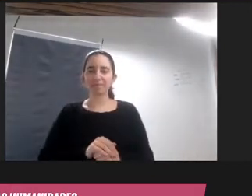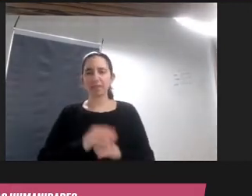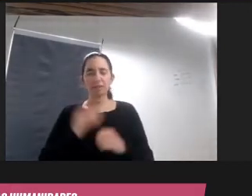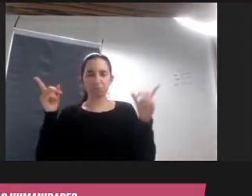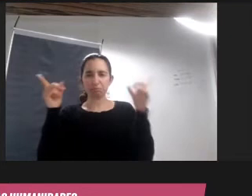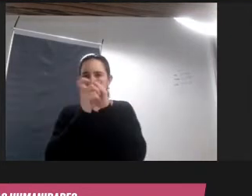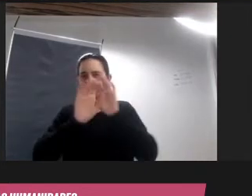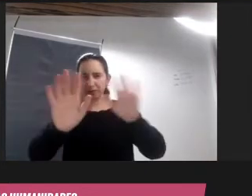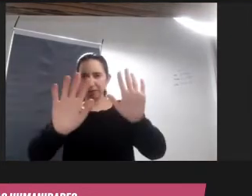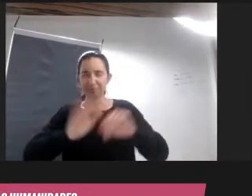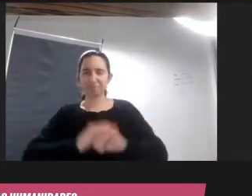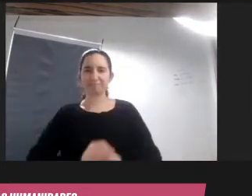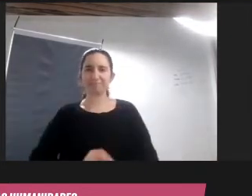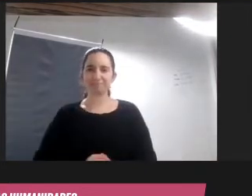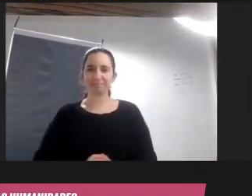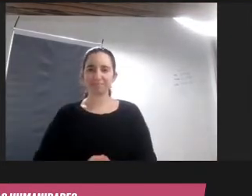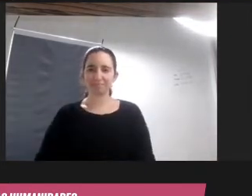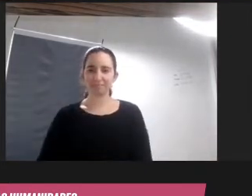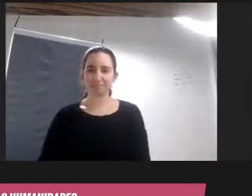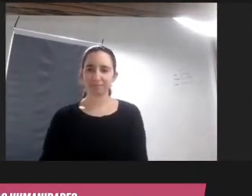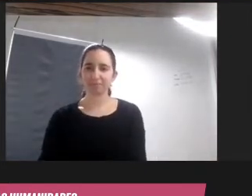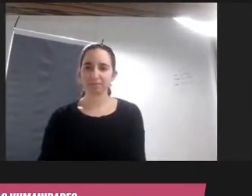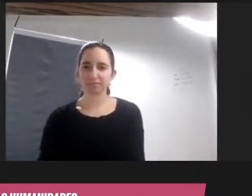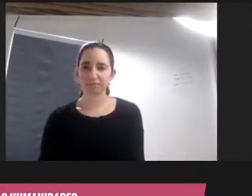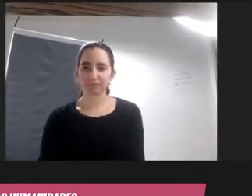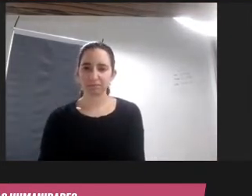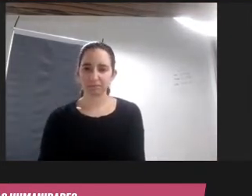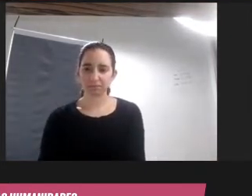sin ninguna dificultad.